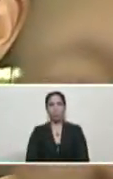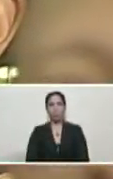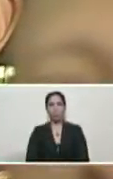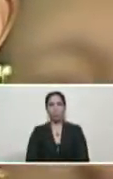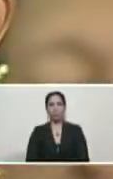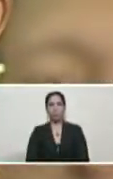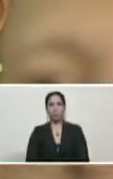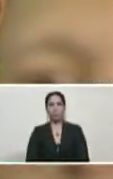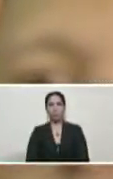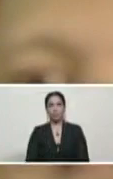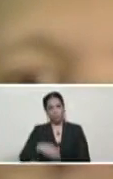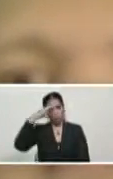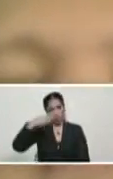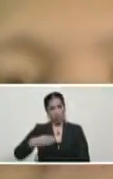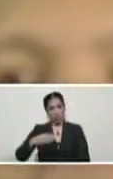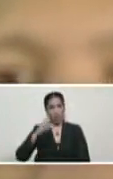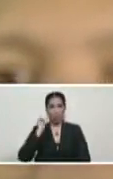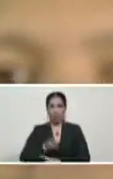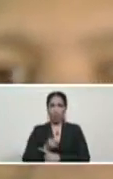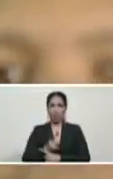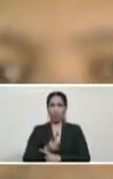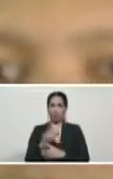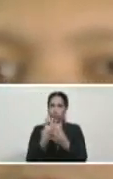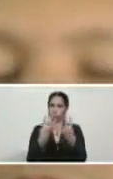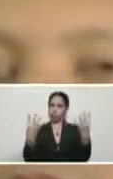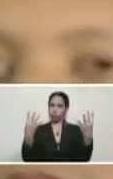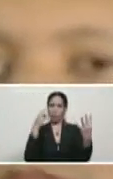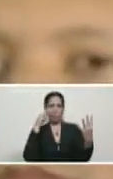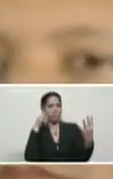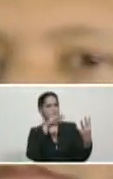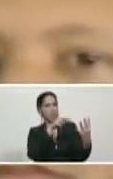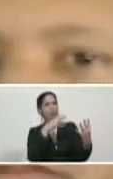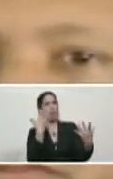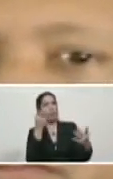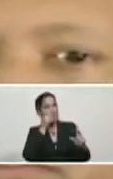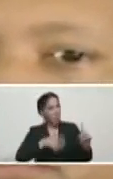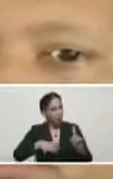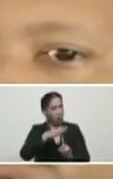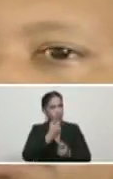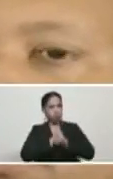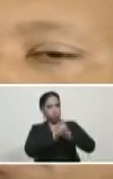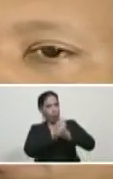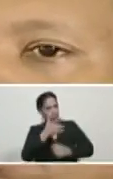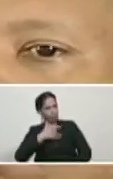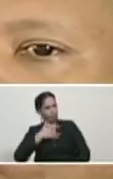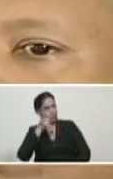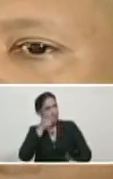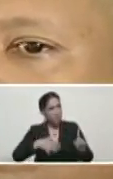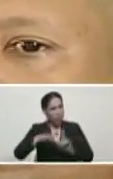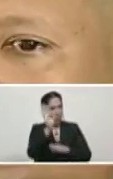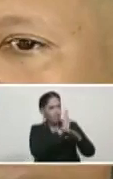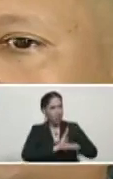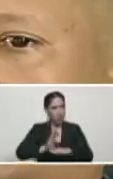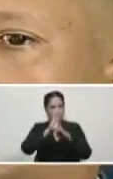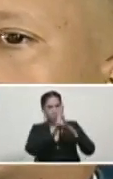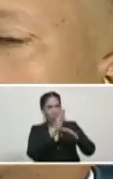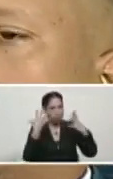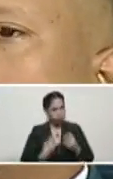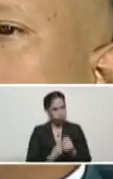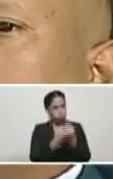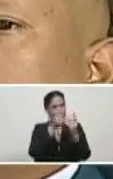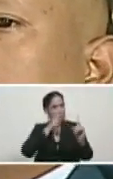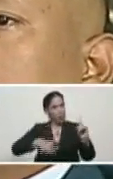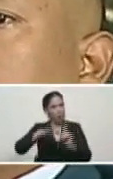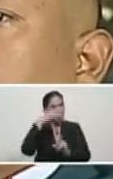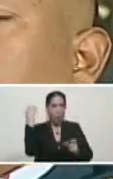Y los militares, viendo al pueblo, amando al pueblo, protegiendo al pueblo, acompañándolo en su